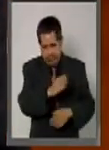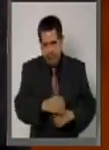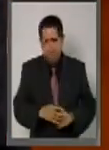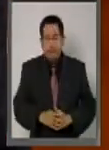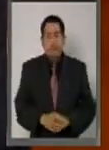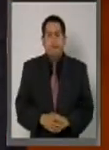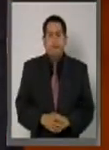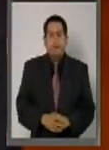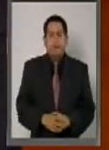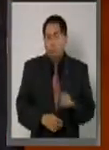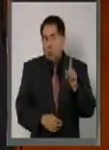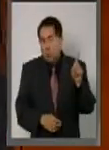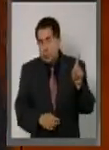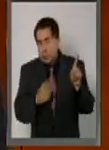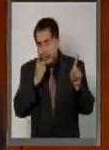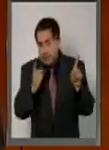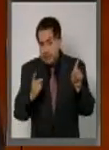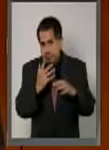dijo usted